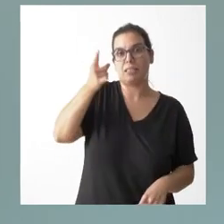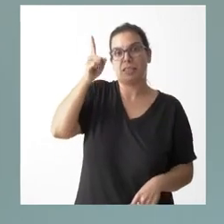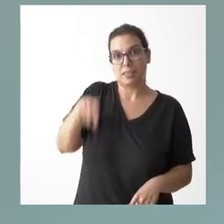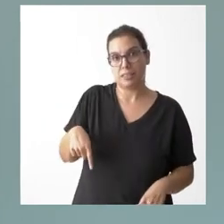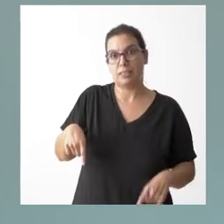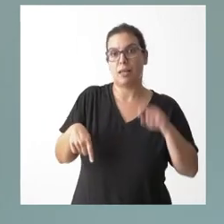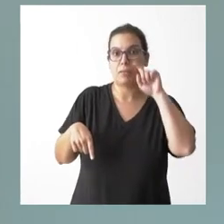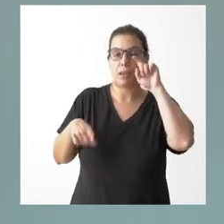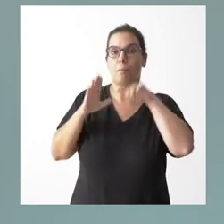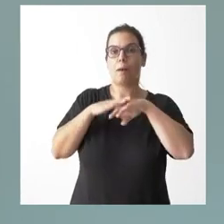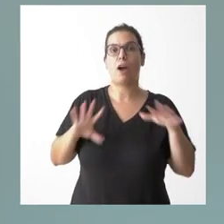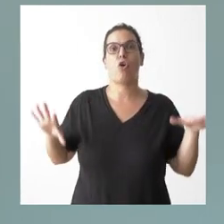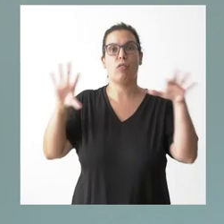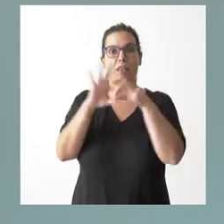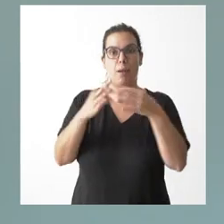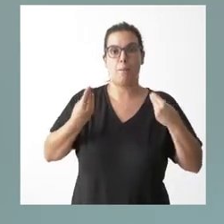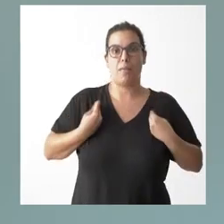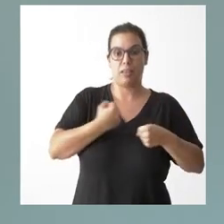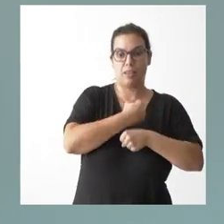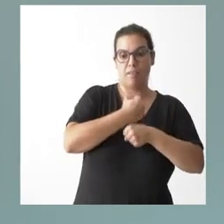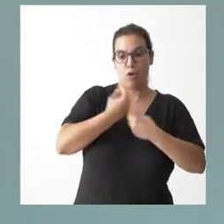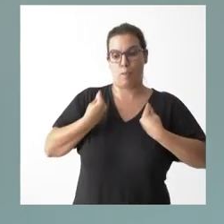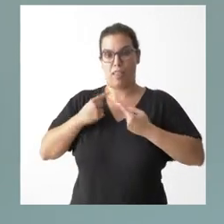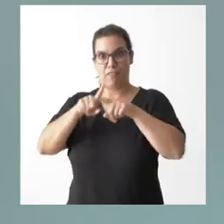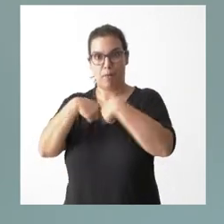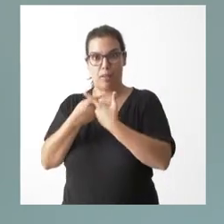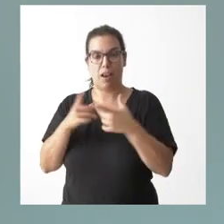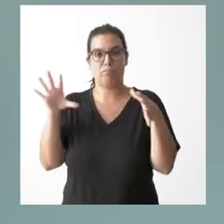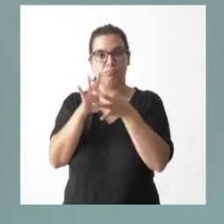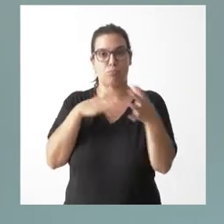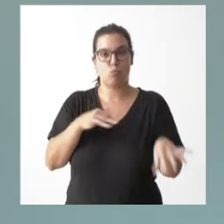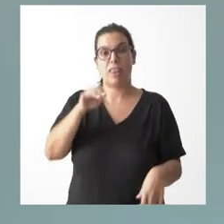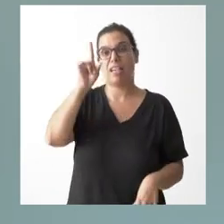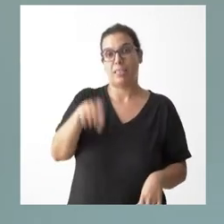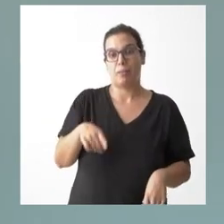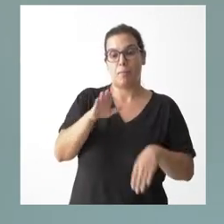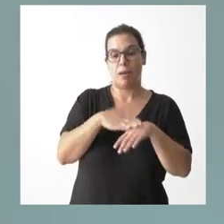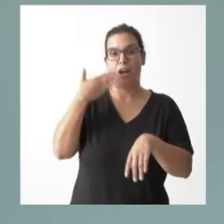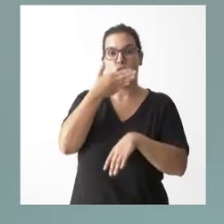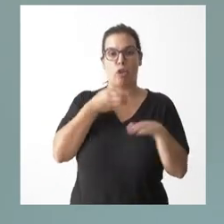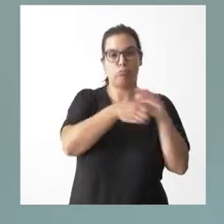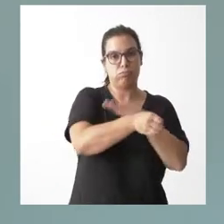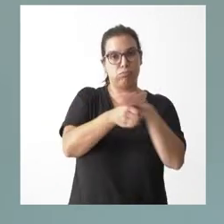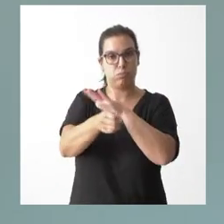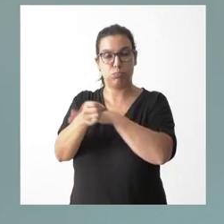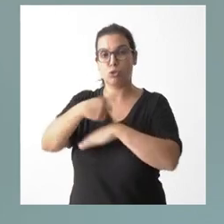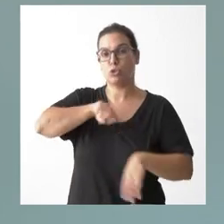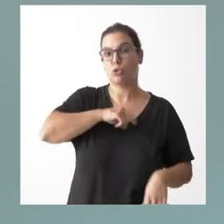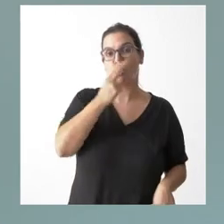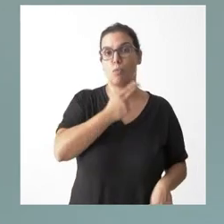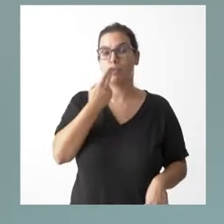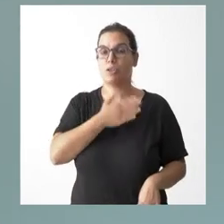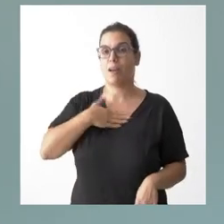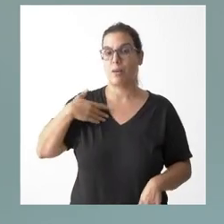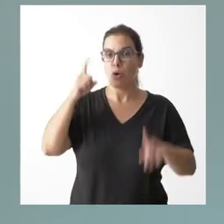de la conciliación de la vida familiar y laboral, y lo que es más importante, desde la escolarización. Nuestro compromiso es que nuestra educación siga teniendo las